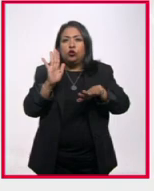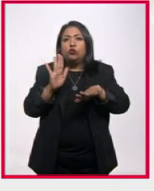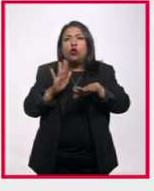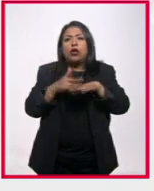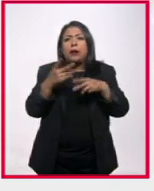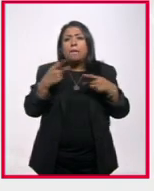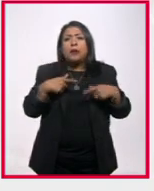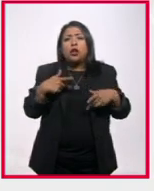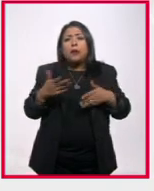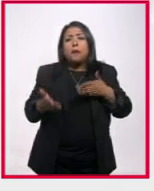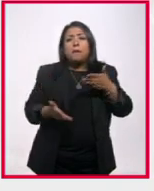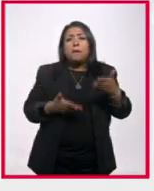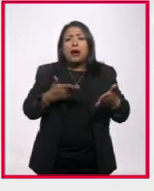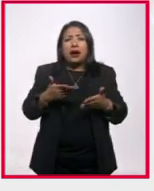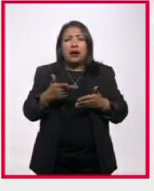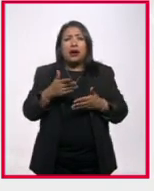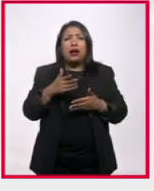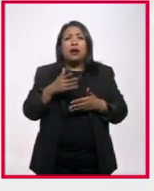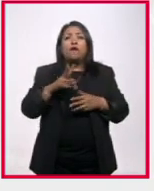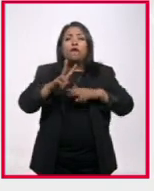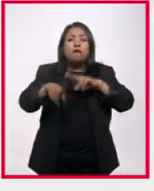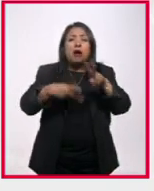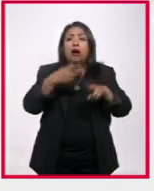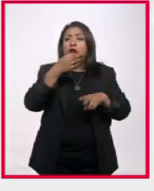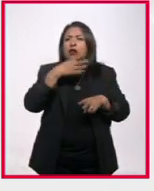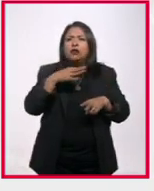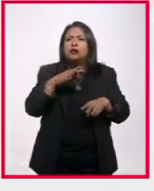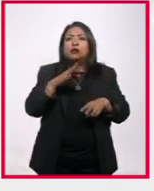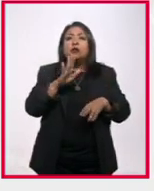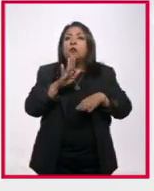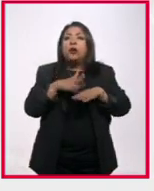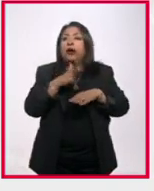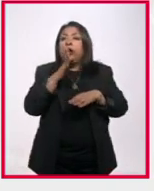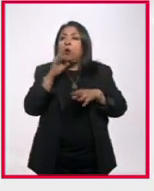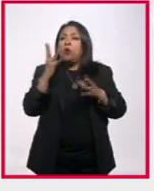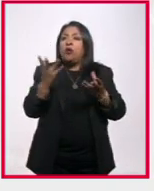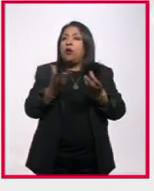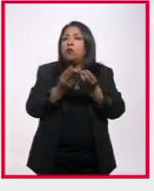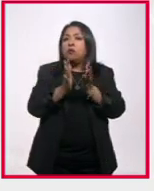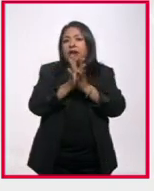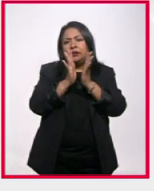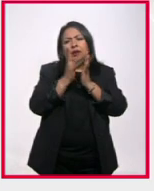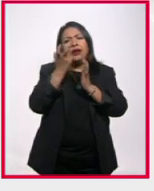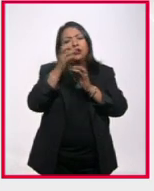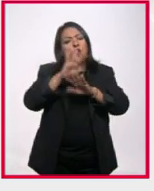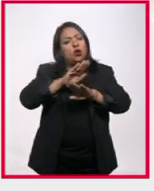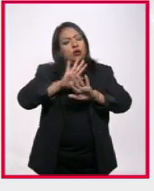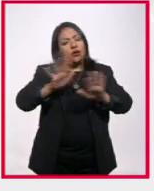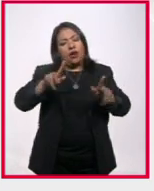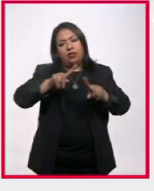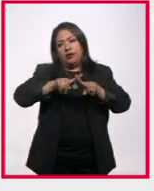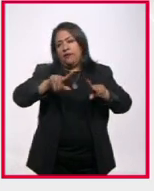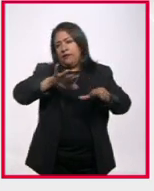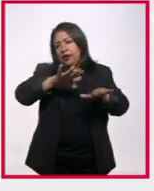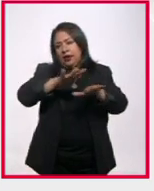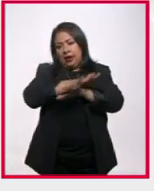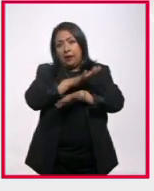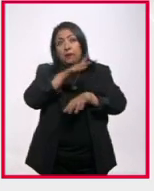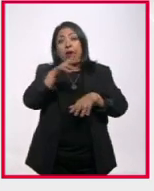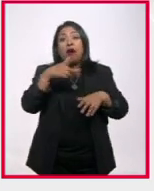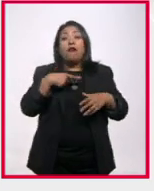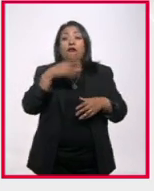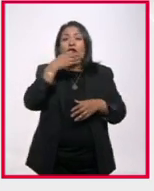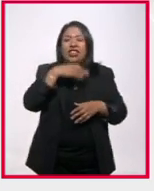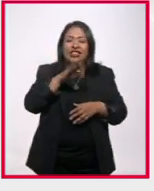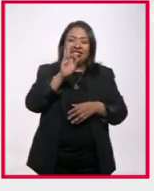los bailarines del ballet folclórico no iban a los fandangos, porque no podían ser parte de eso, ¿no? Pues eso ya es diferente ahora, ¿no? En los